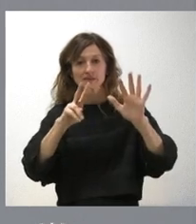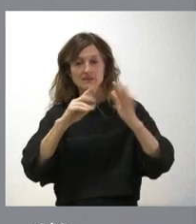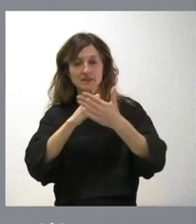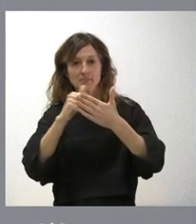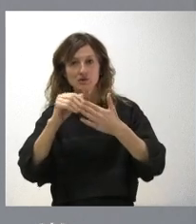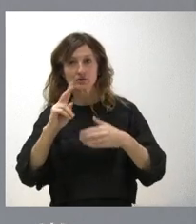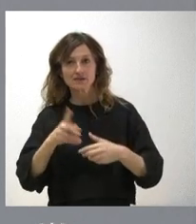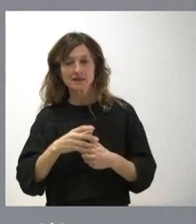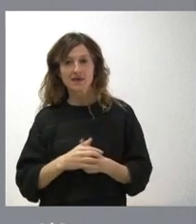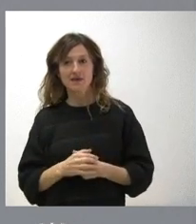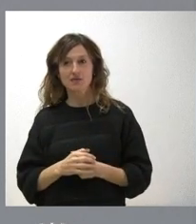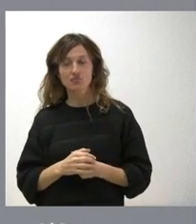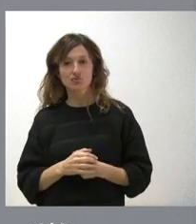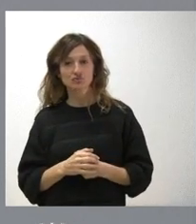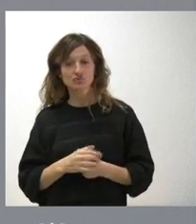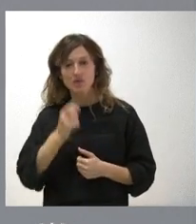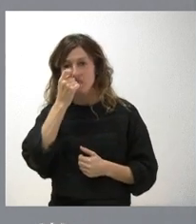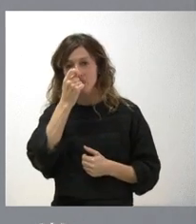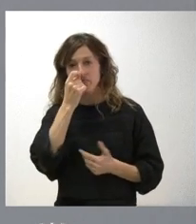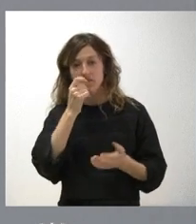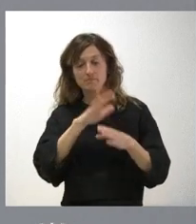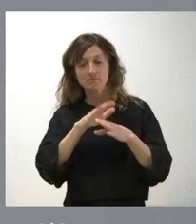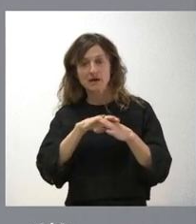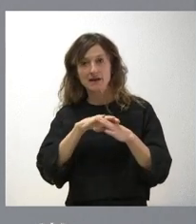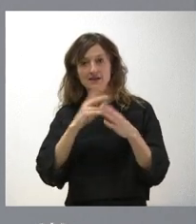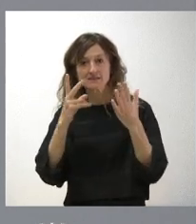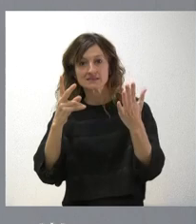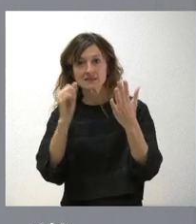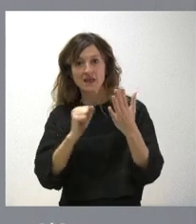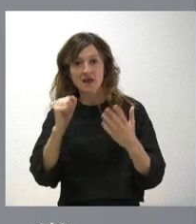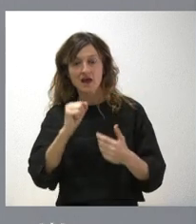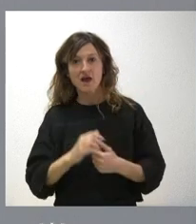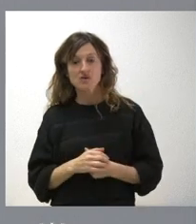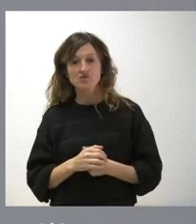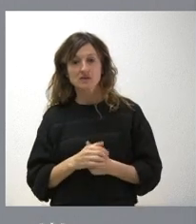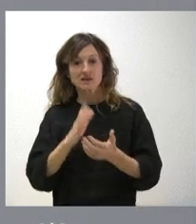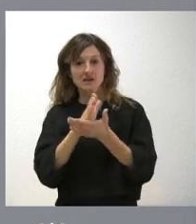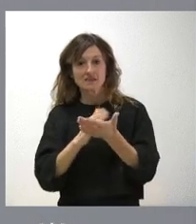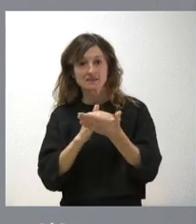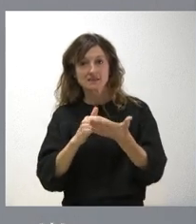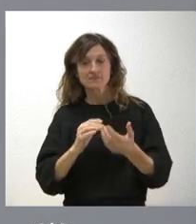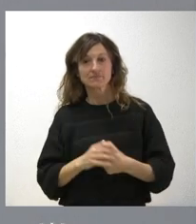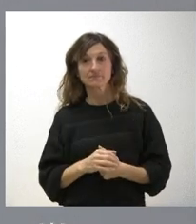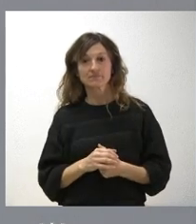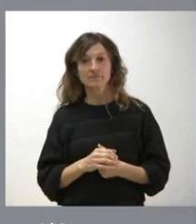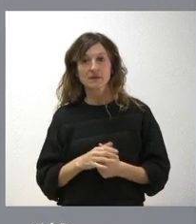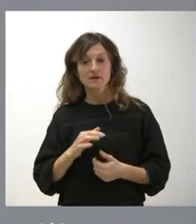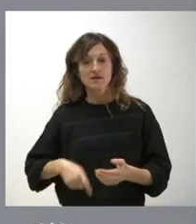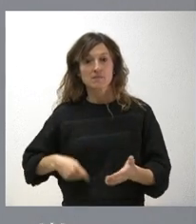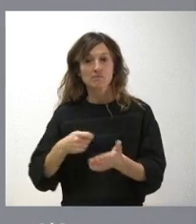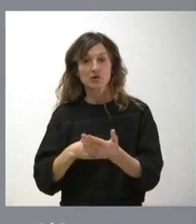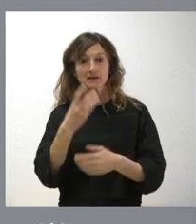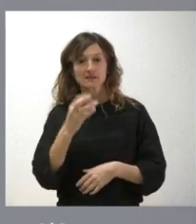de euros una cantidad muy pequeña para el conjunto de 7 años y para toda una comunidad Autónoma encima nos toca poner el 30%